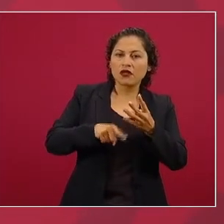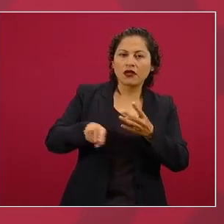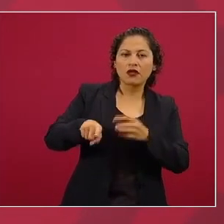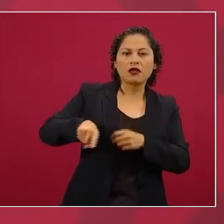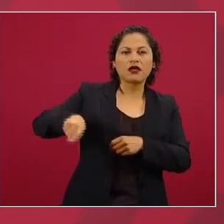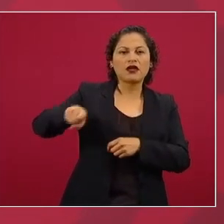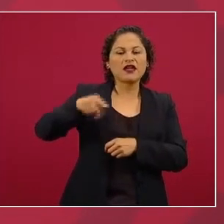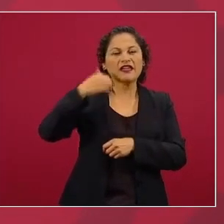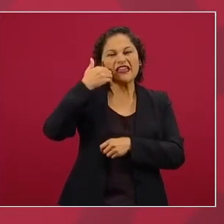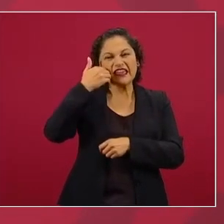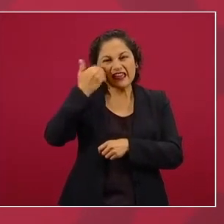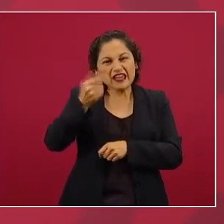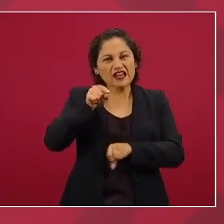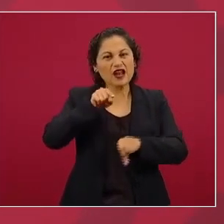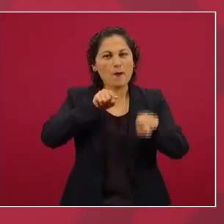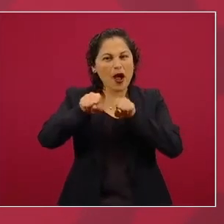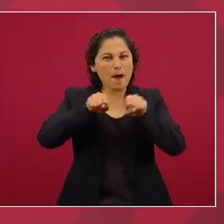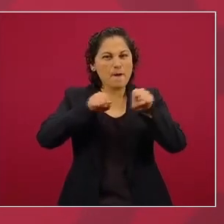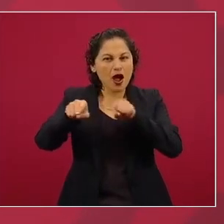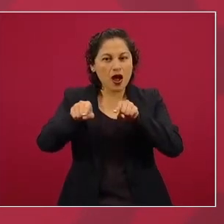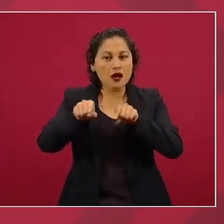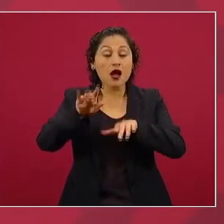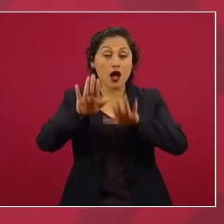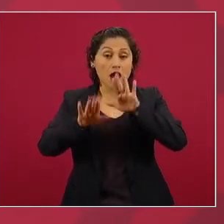se exceden,